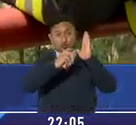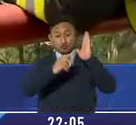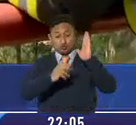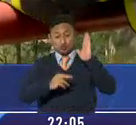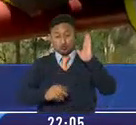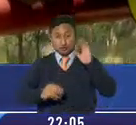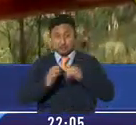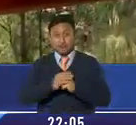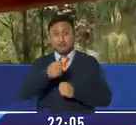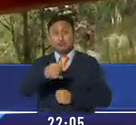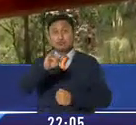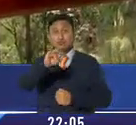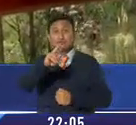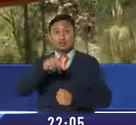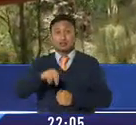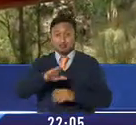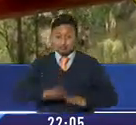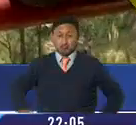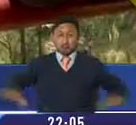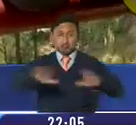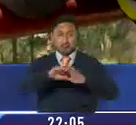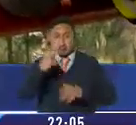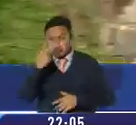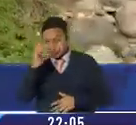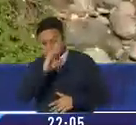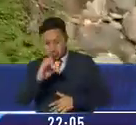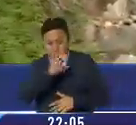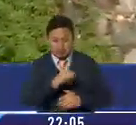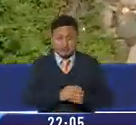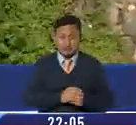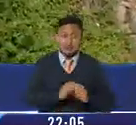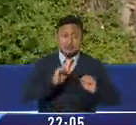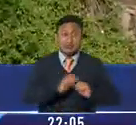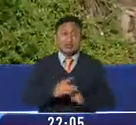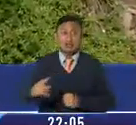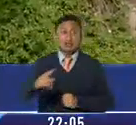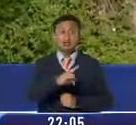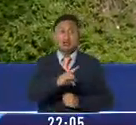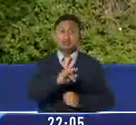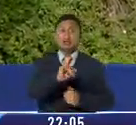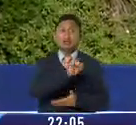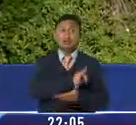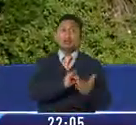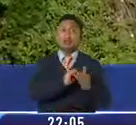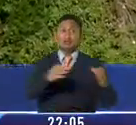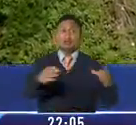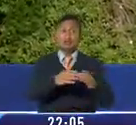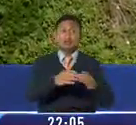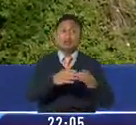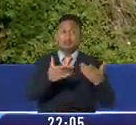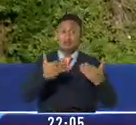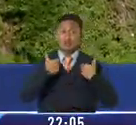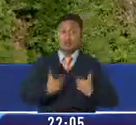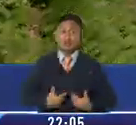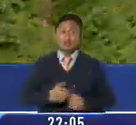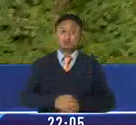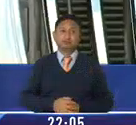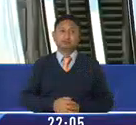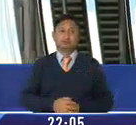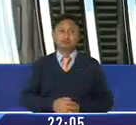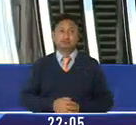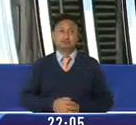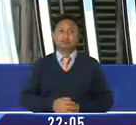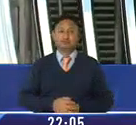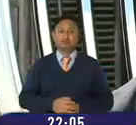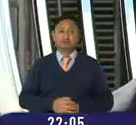de operaciones especiales peinaron la zona hasta que en una especie de isla en medio de la vegetación encontraron el cuerpo.